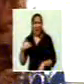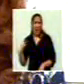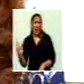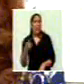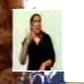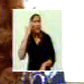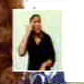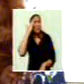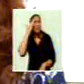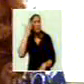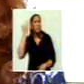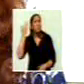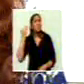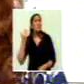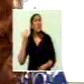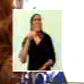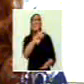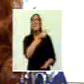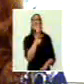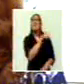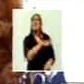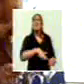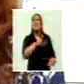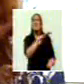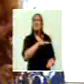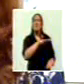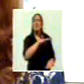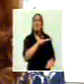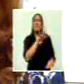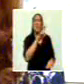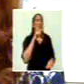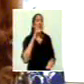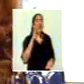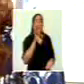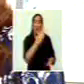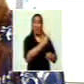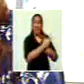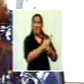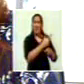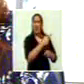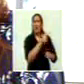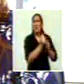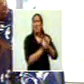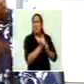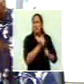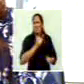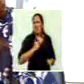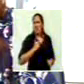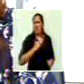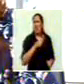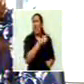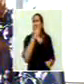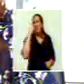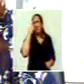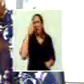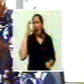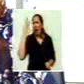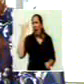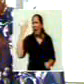acordábamos de Río Tercero y de Fabricaciones Militares por hechos